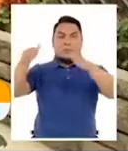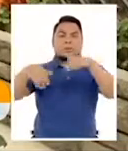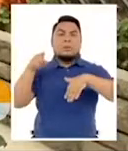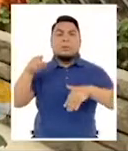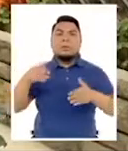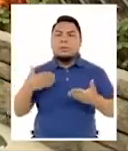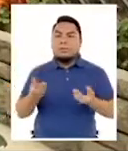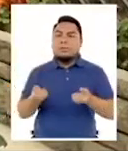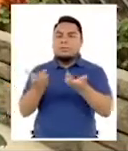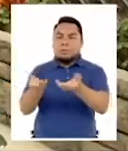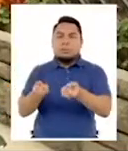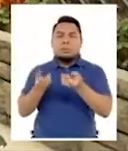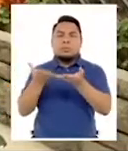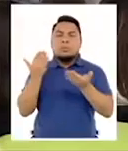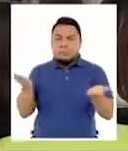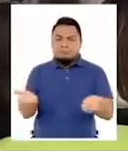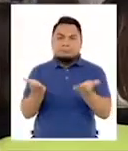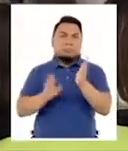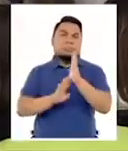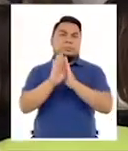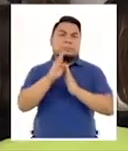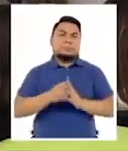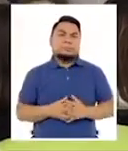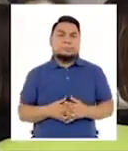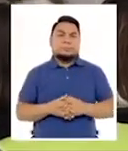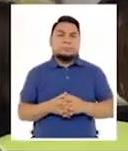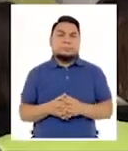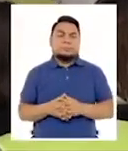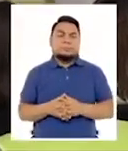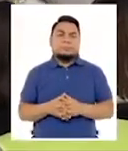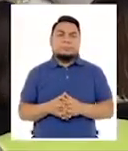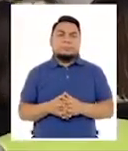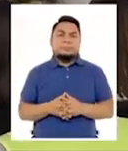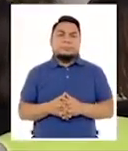sobre la propia salud y un paciente muy activo.